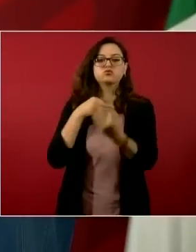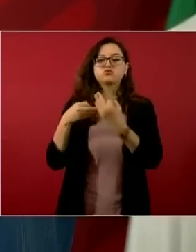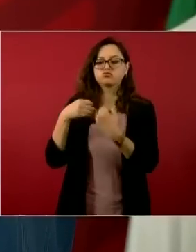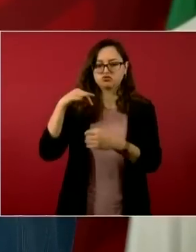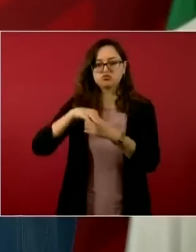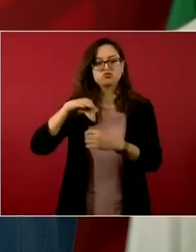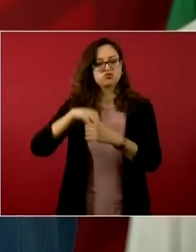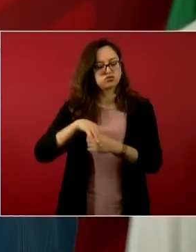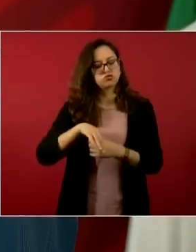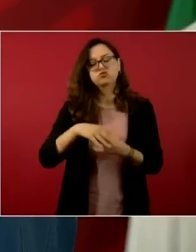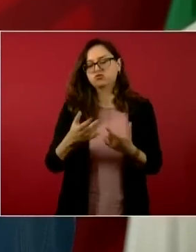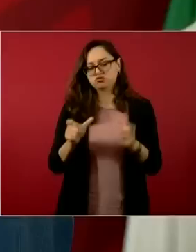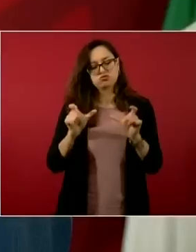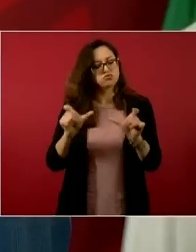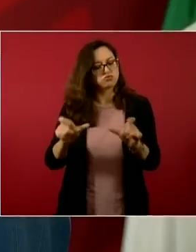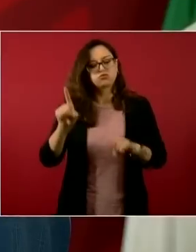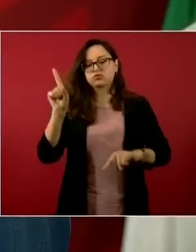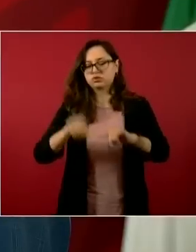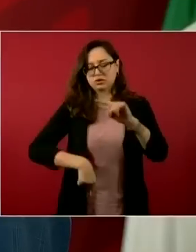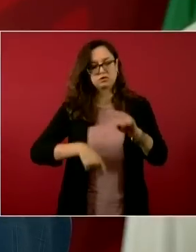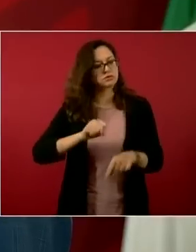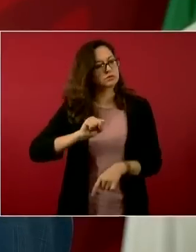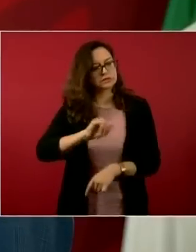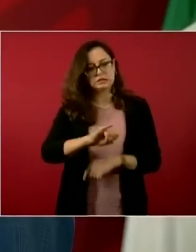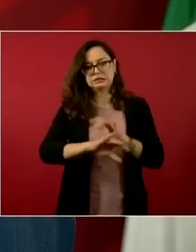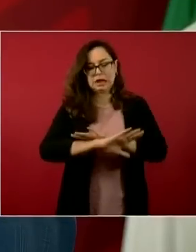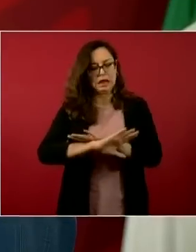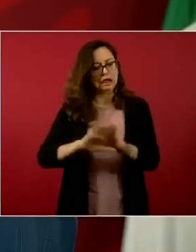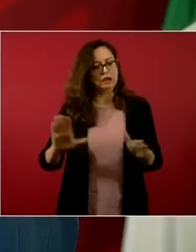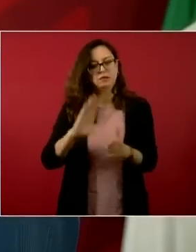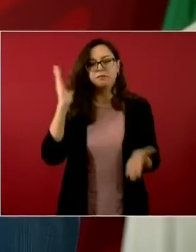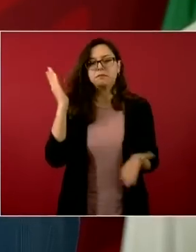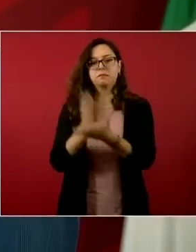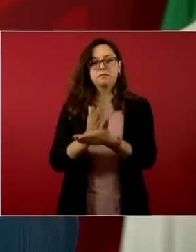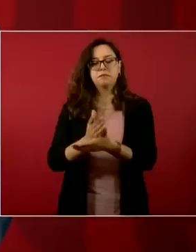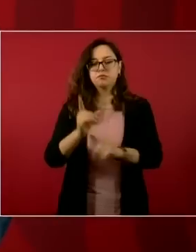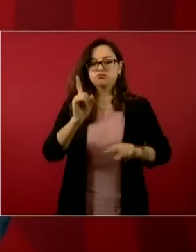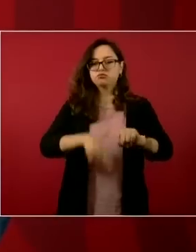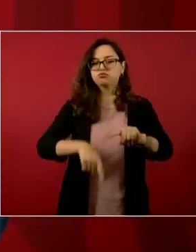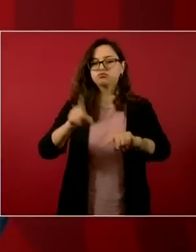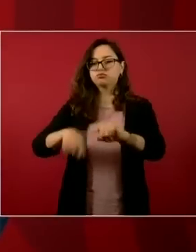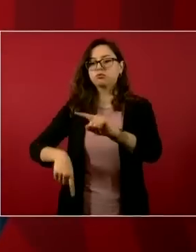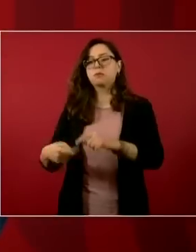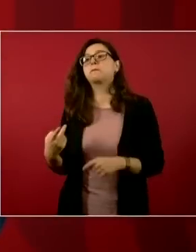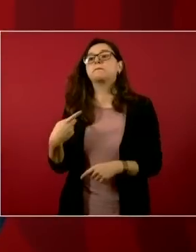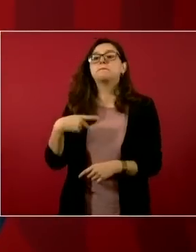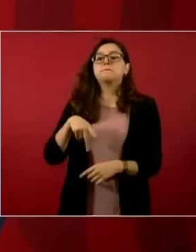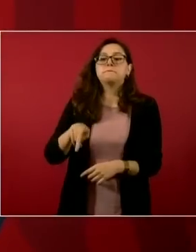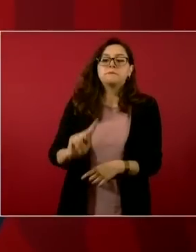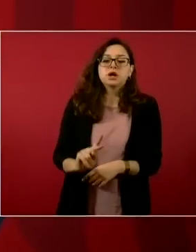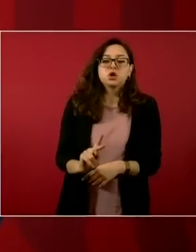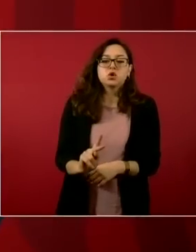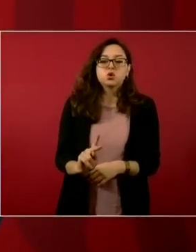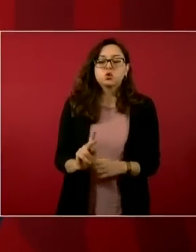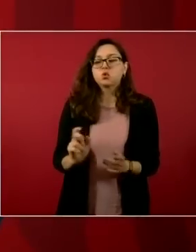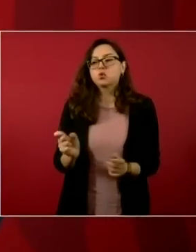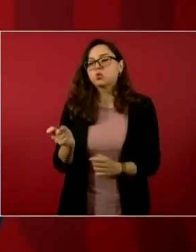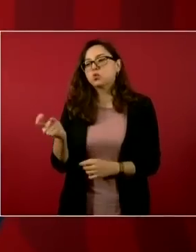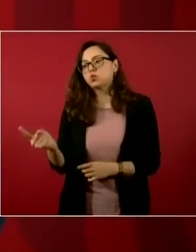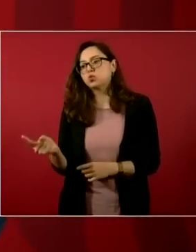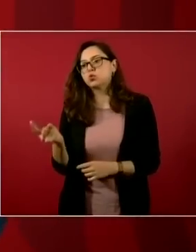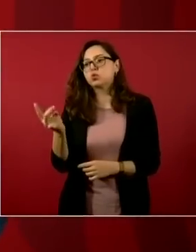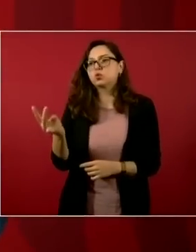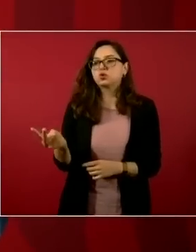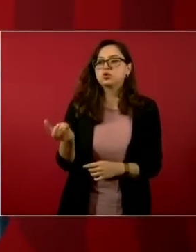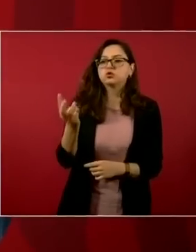vota porque se quite el bloqueo. Pero uno, dos, tres y siempre Estados